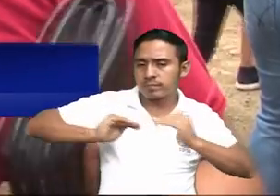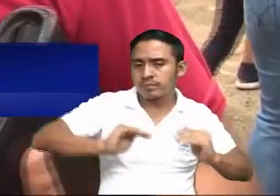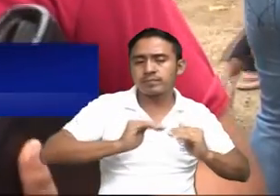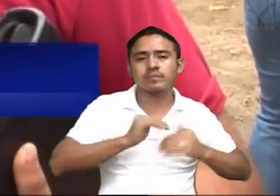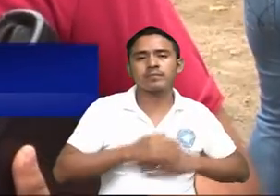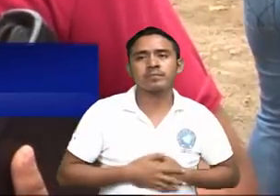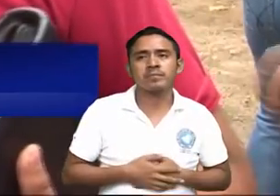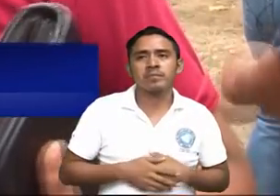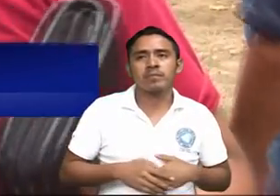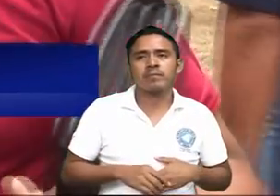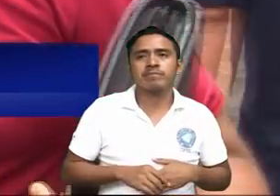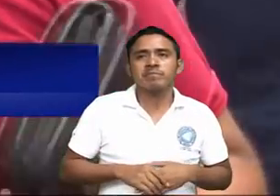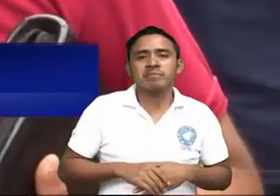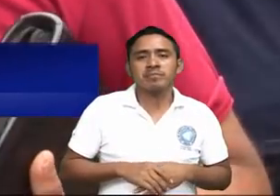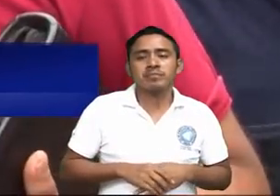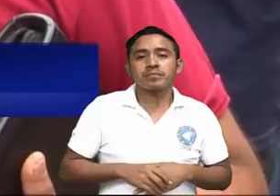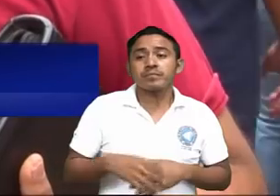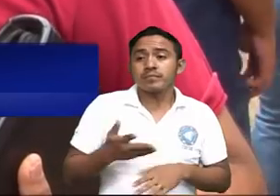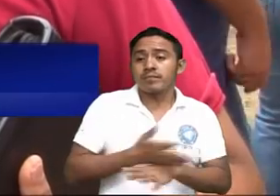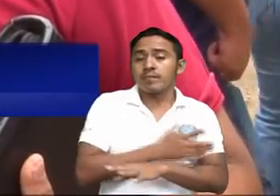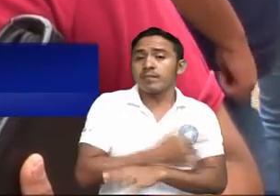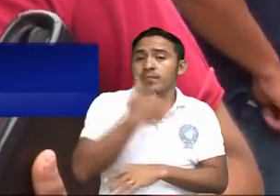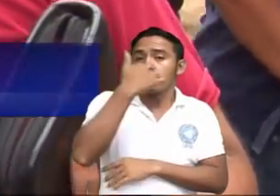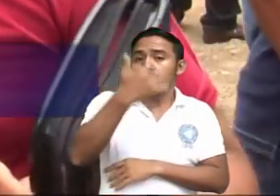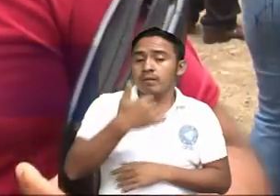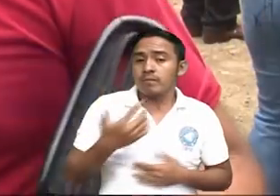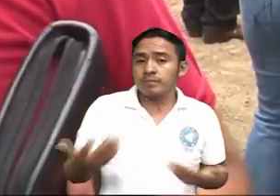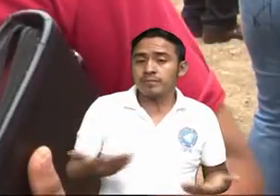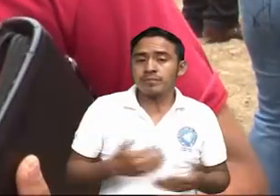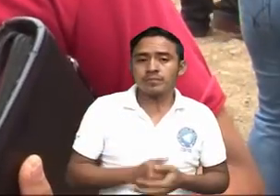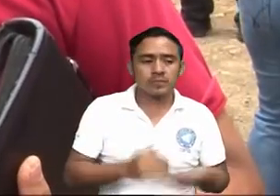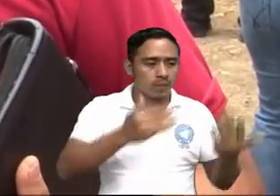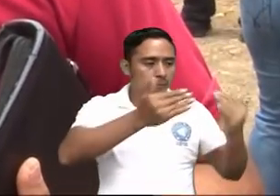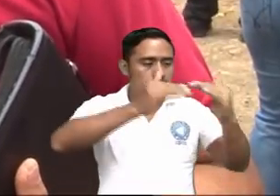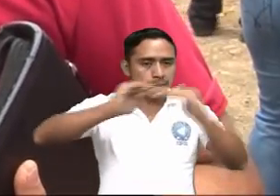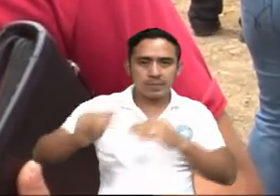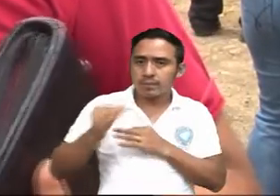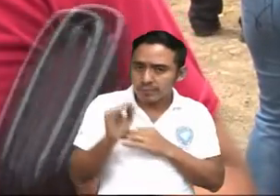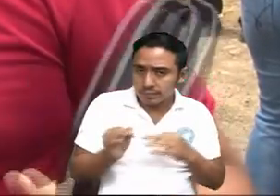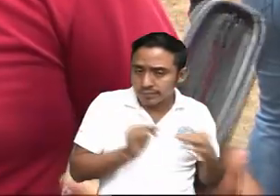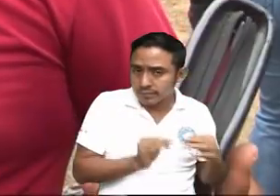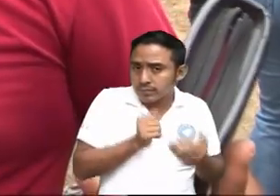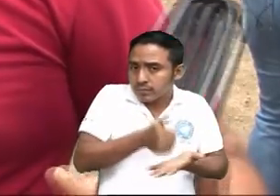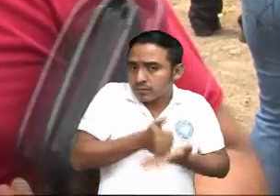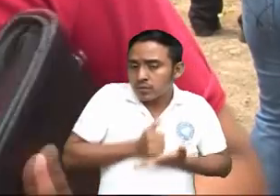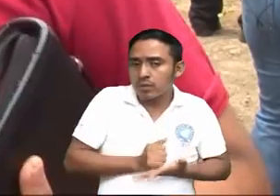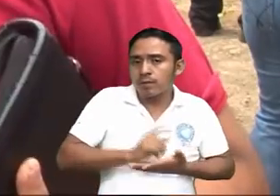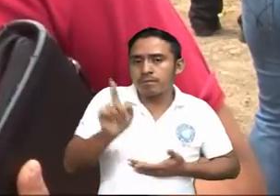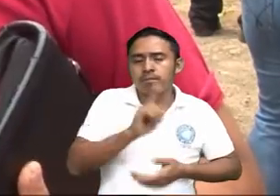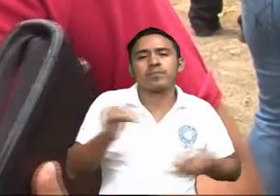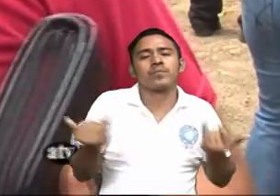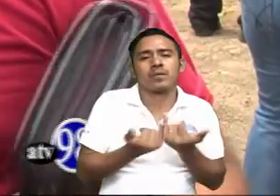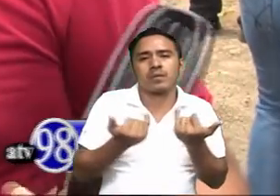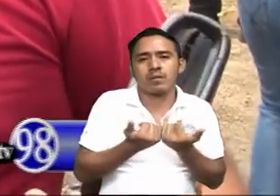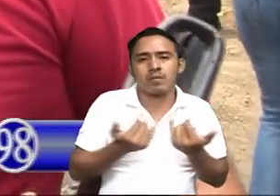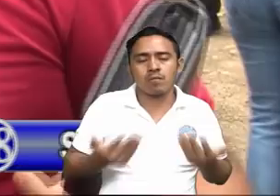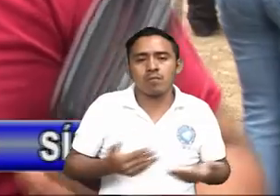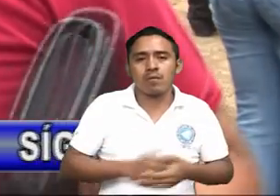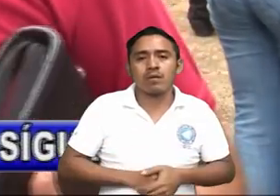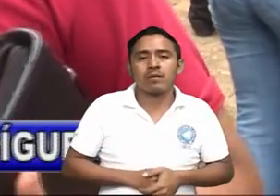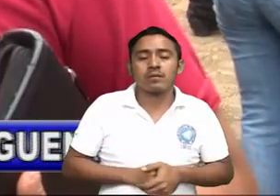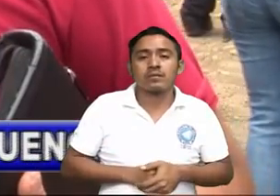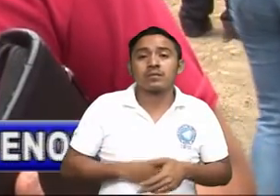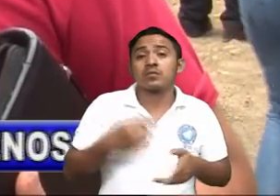Como he dicho, verdad, no solamente al barrio le va a servir, verdad, porque es un proyecto, llamaría